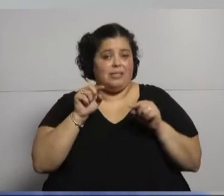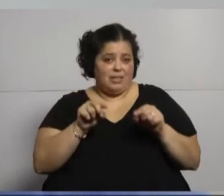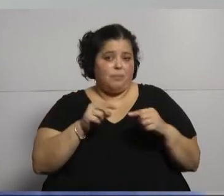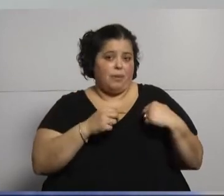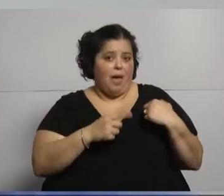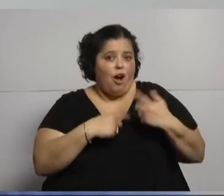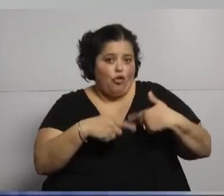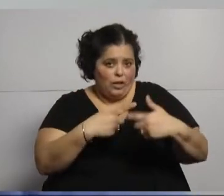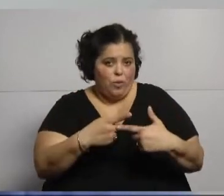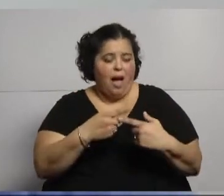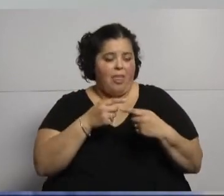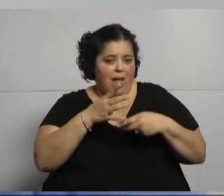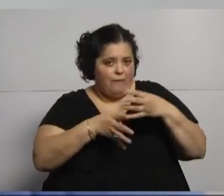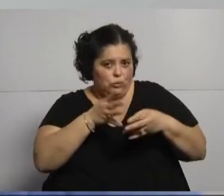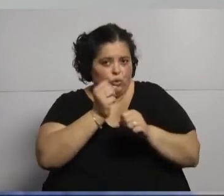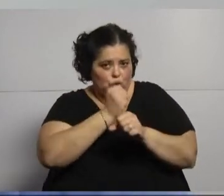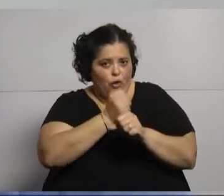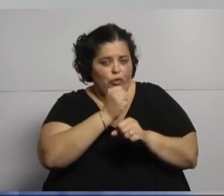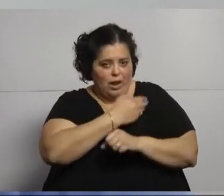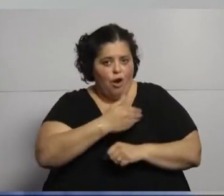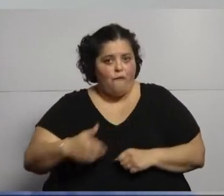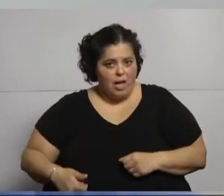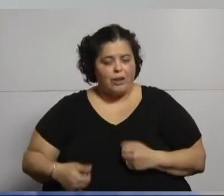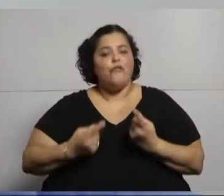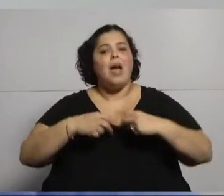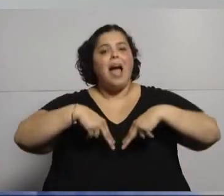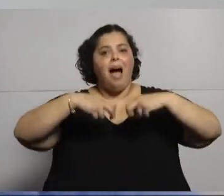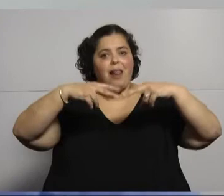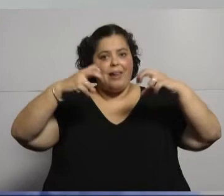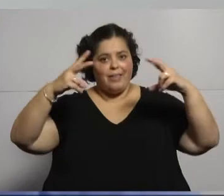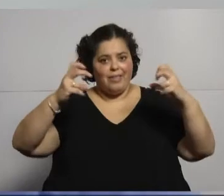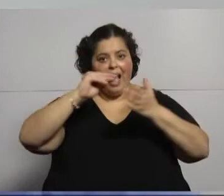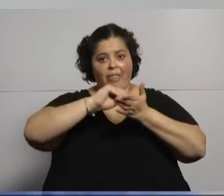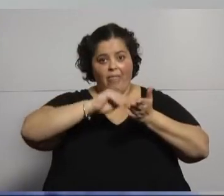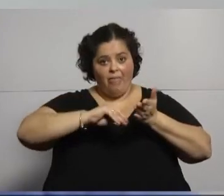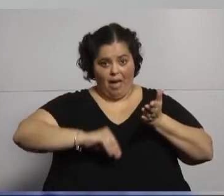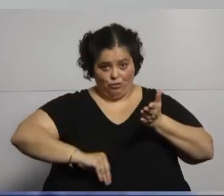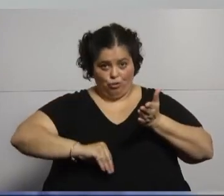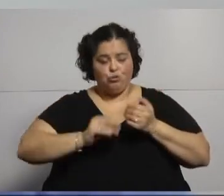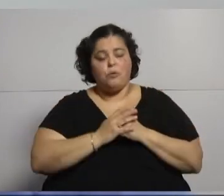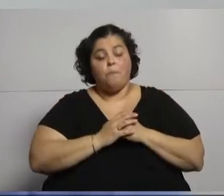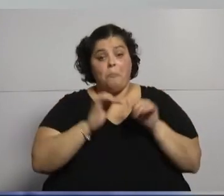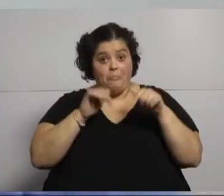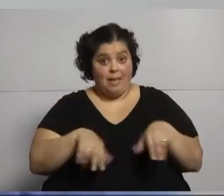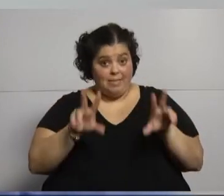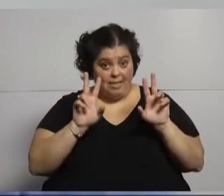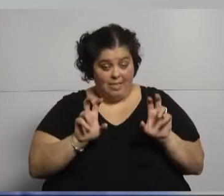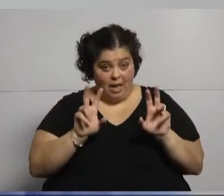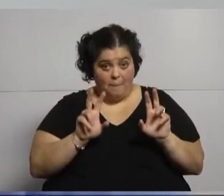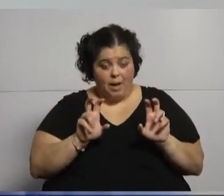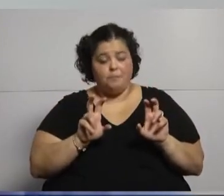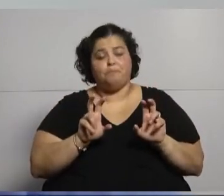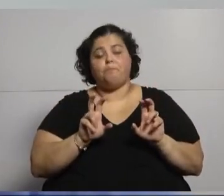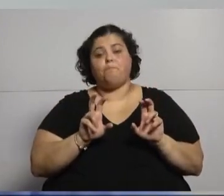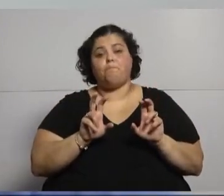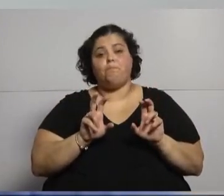a la función de gobierno fue la analítica de datos. Este tema que muchas veces se seguía viendo etéreo en muchos de sus usos